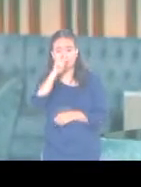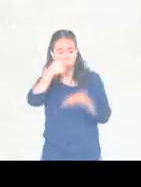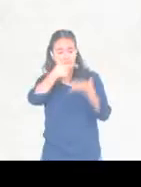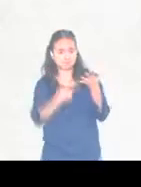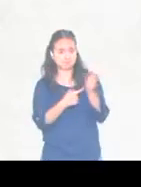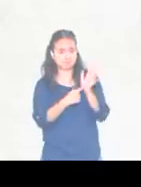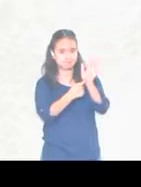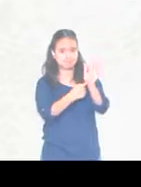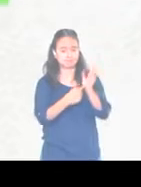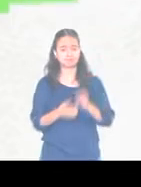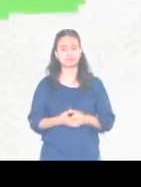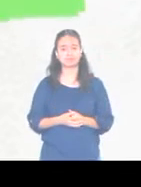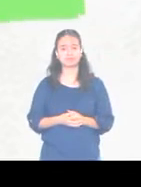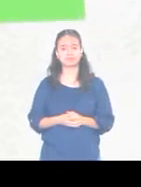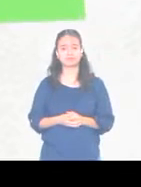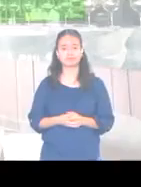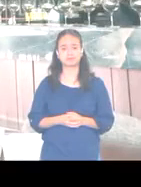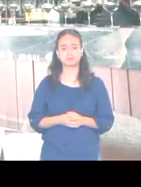recomendaciones.